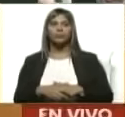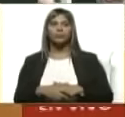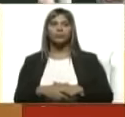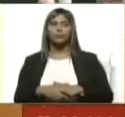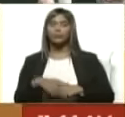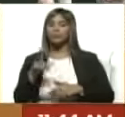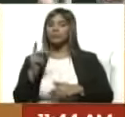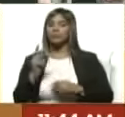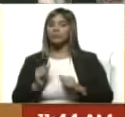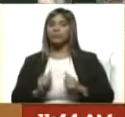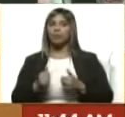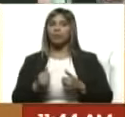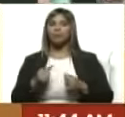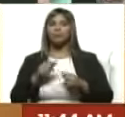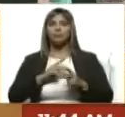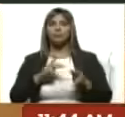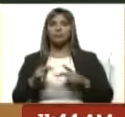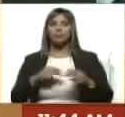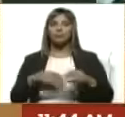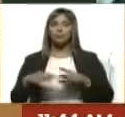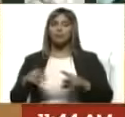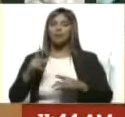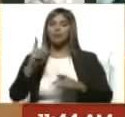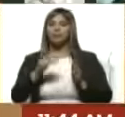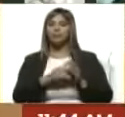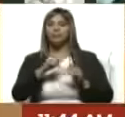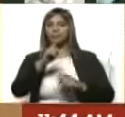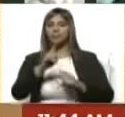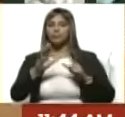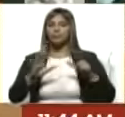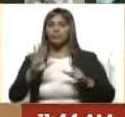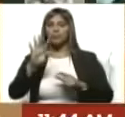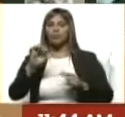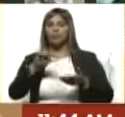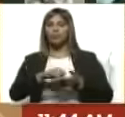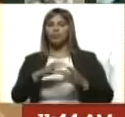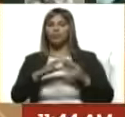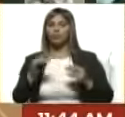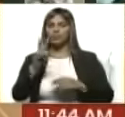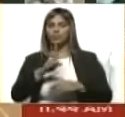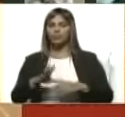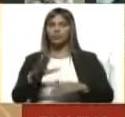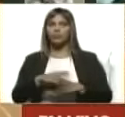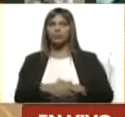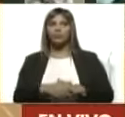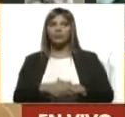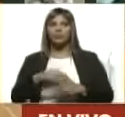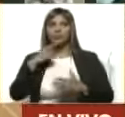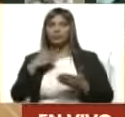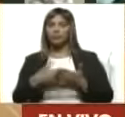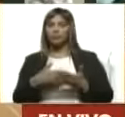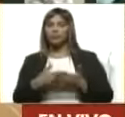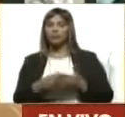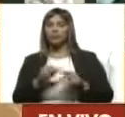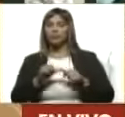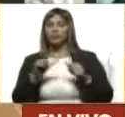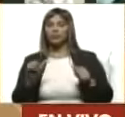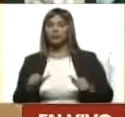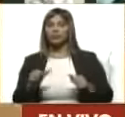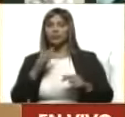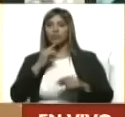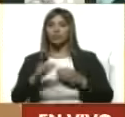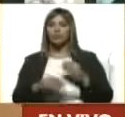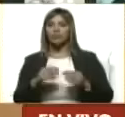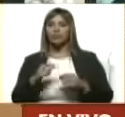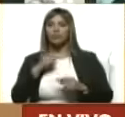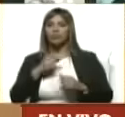Segundo, activar un plan de movilización y logística para los 1.174 centros en todo el país. Probar el sistema y